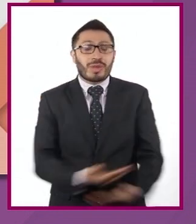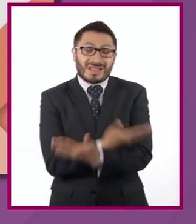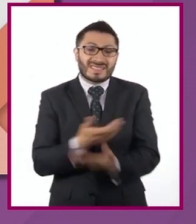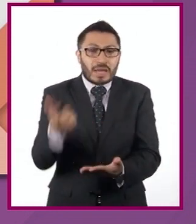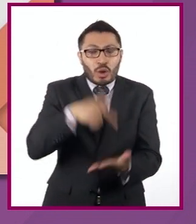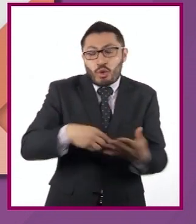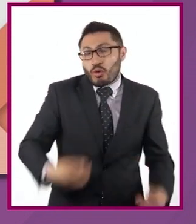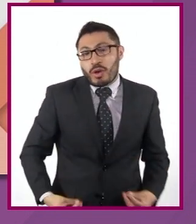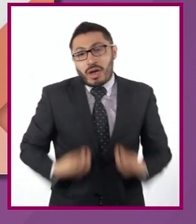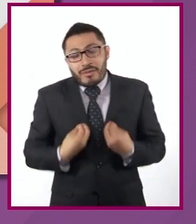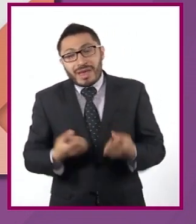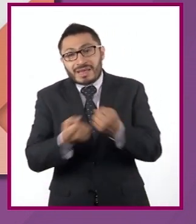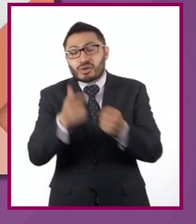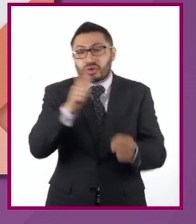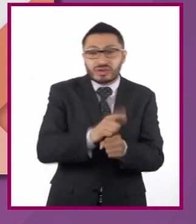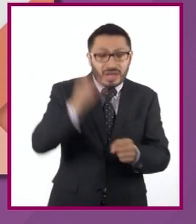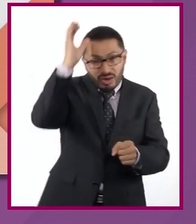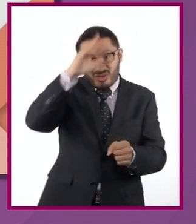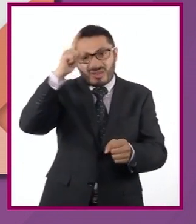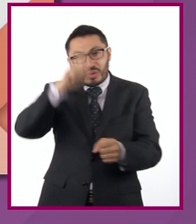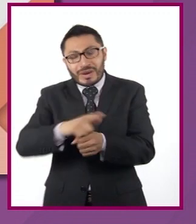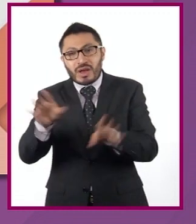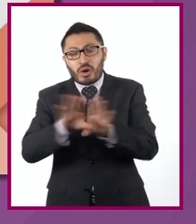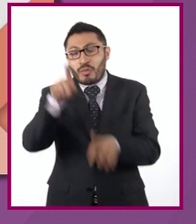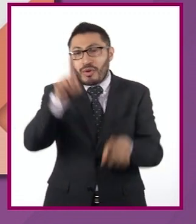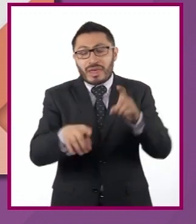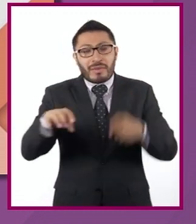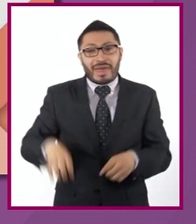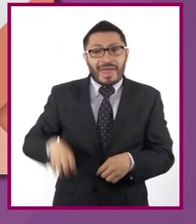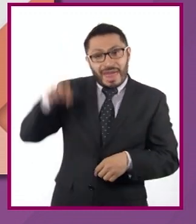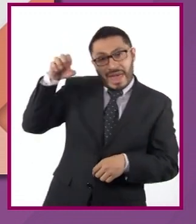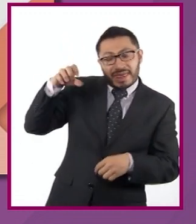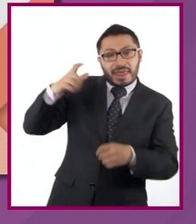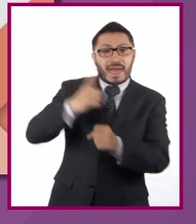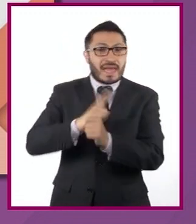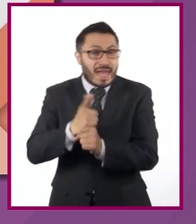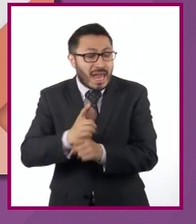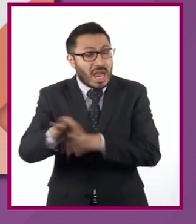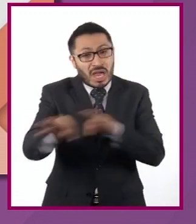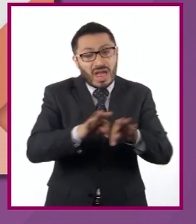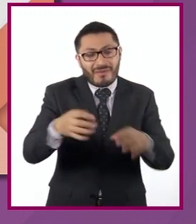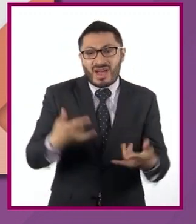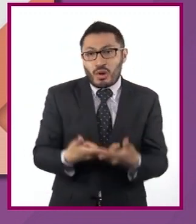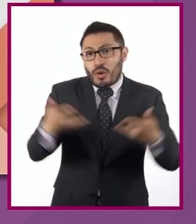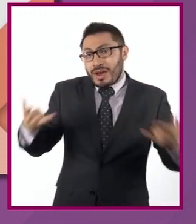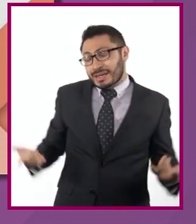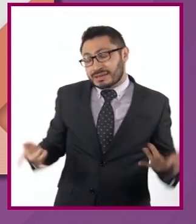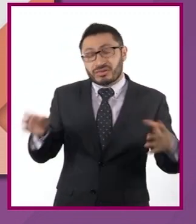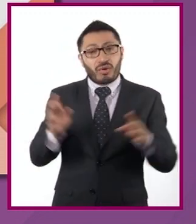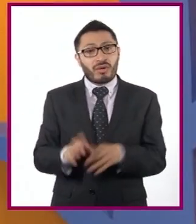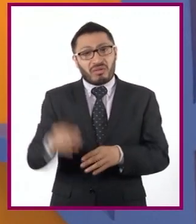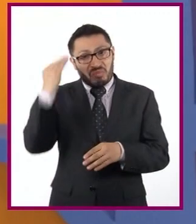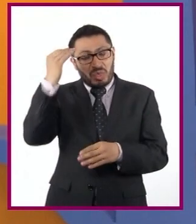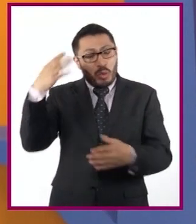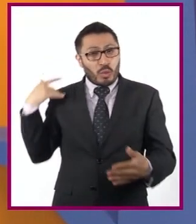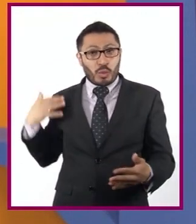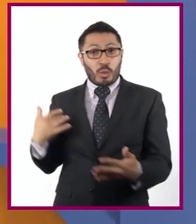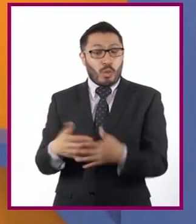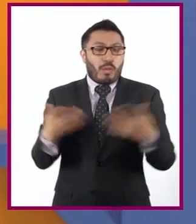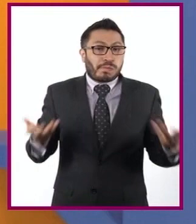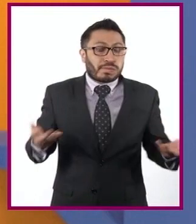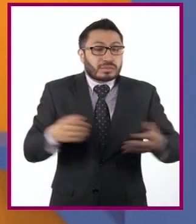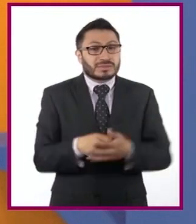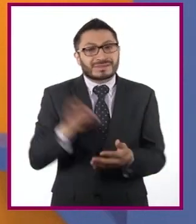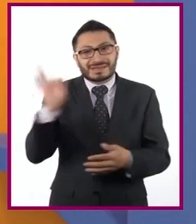Socioculturales, diastráticos, tienen que ver con la edad, profesión. Históricos, diacrónicos, época.